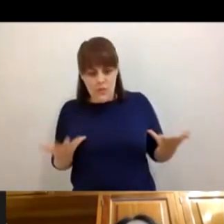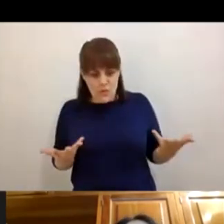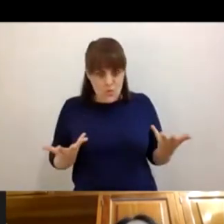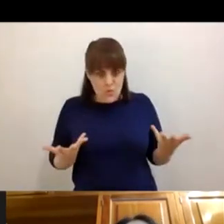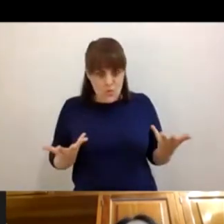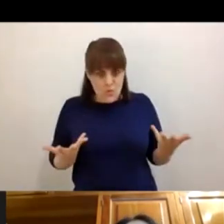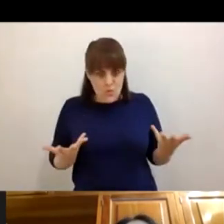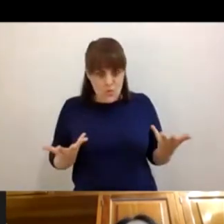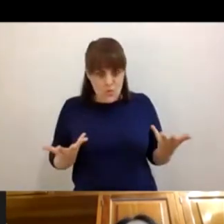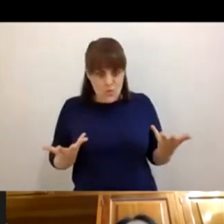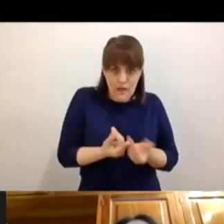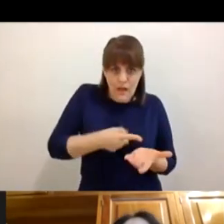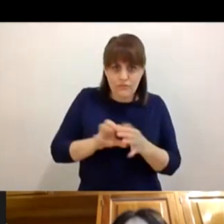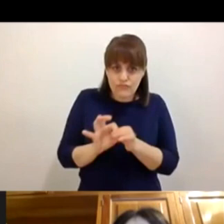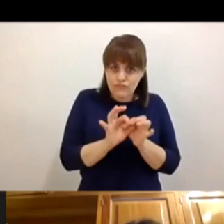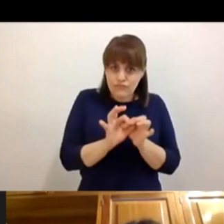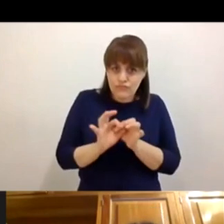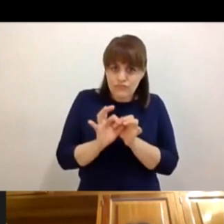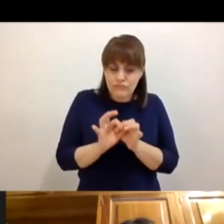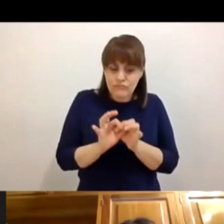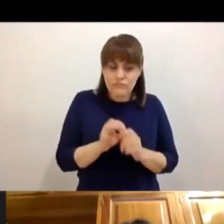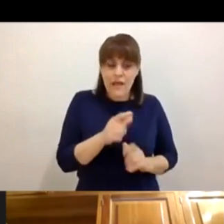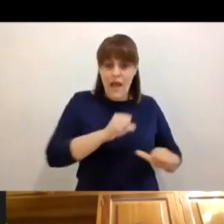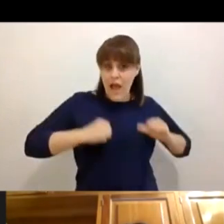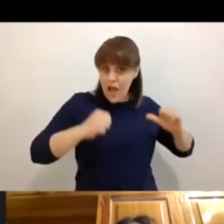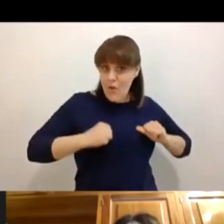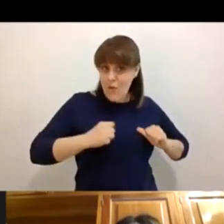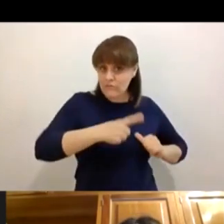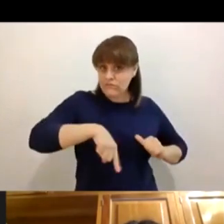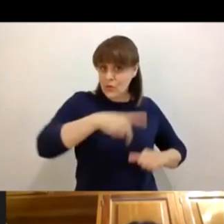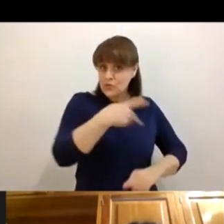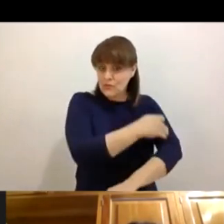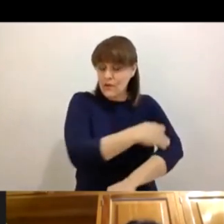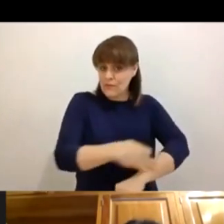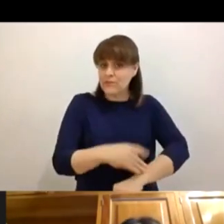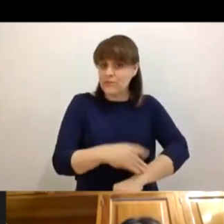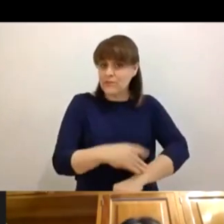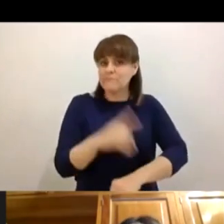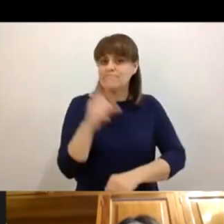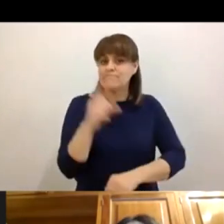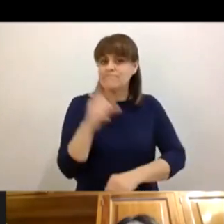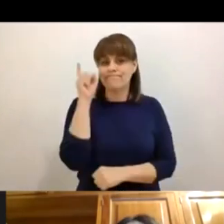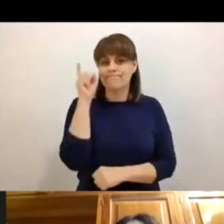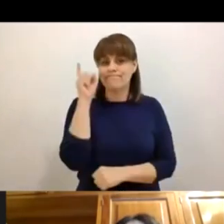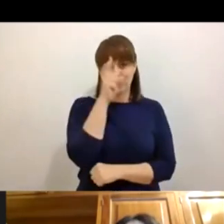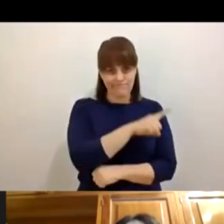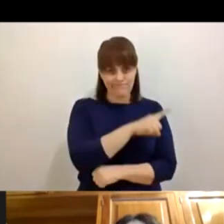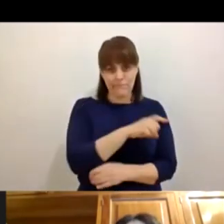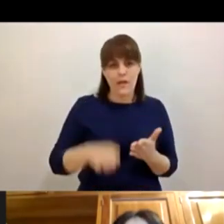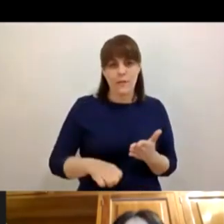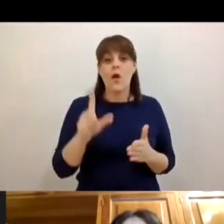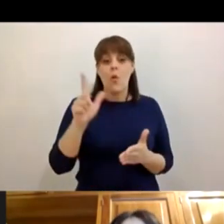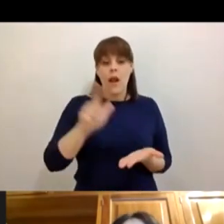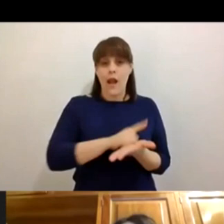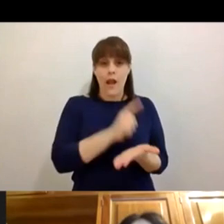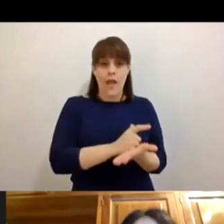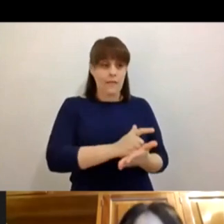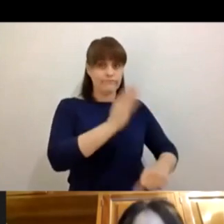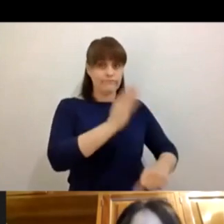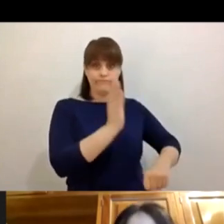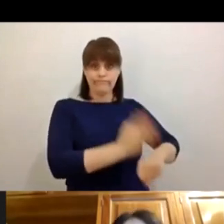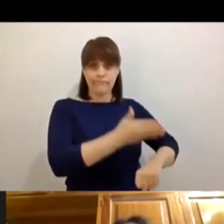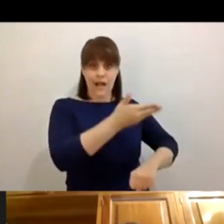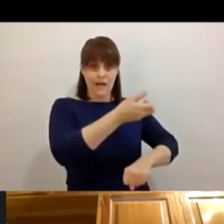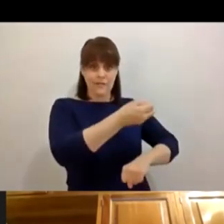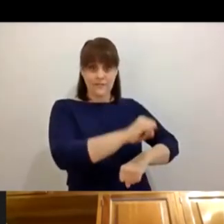es complicado para los adolescentes y las familias, ¿no? Muchas veces ellos, cuando se les dicta una resolución judicial, lo ven un poco desde el